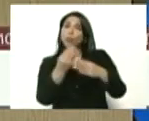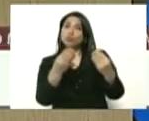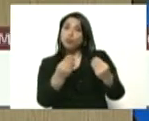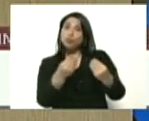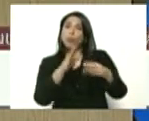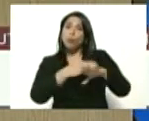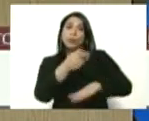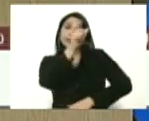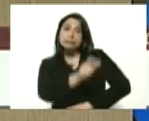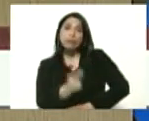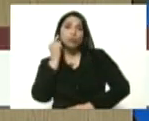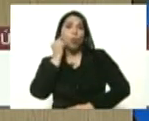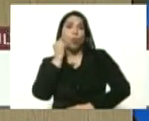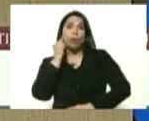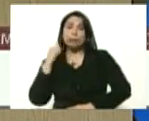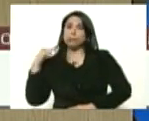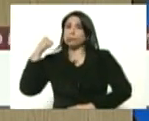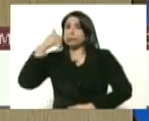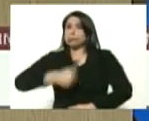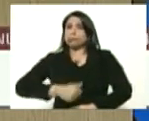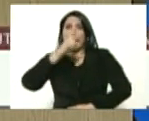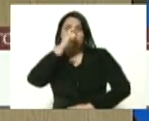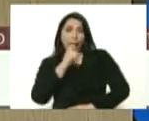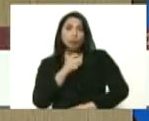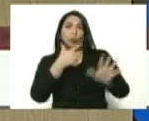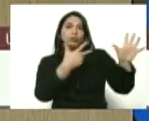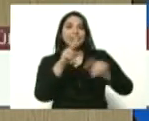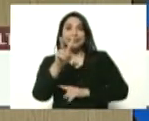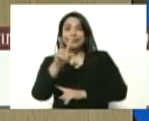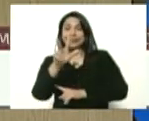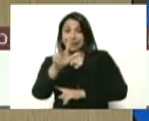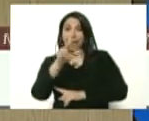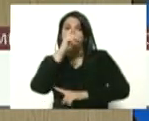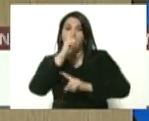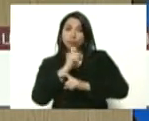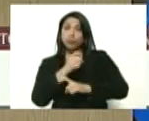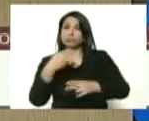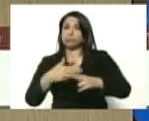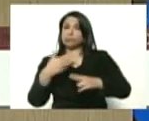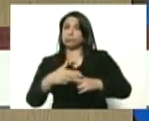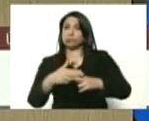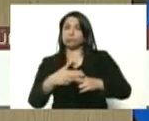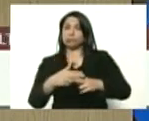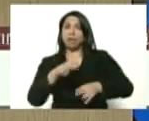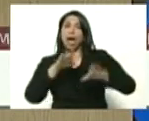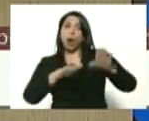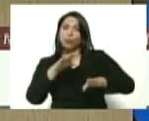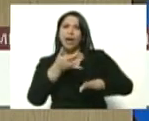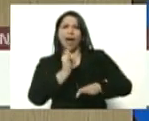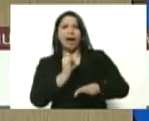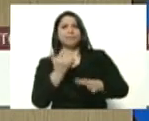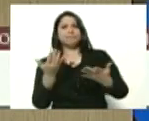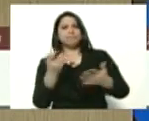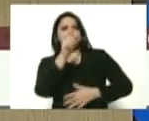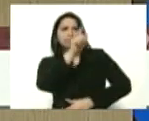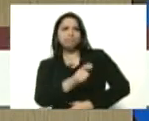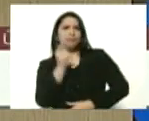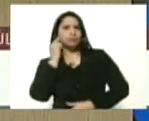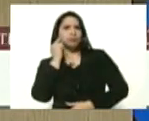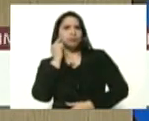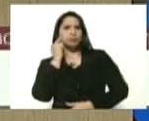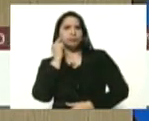señora con una edad que implica una población de riesgo importante, aunque está con